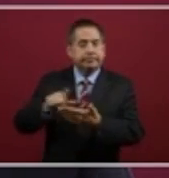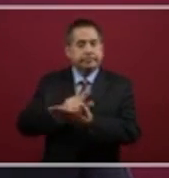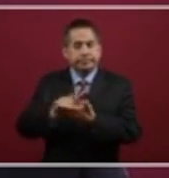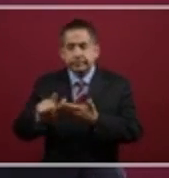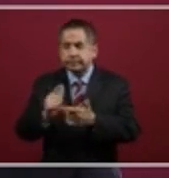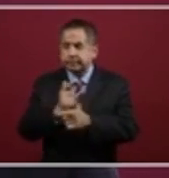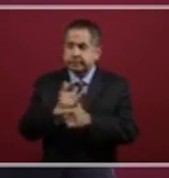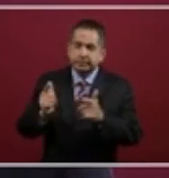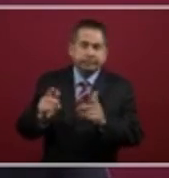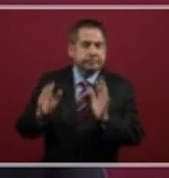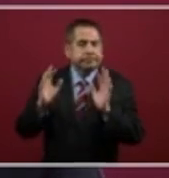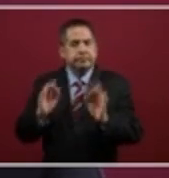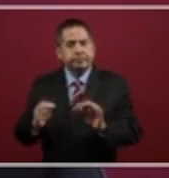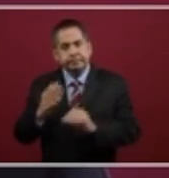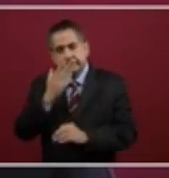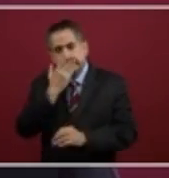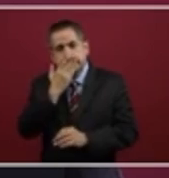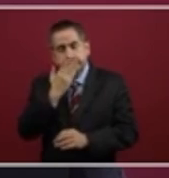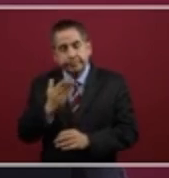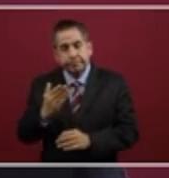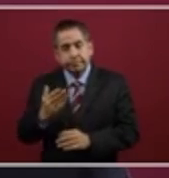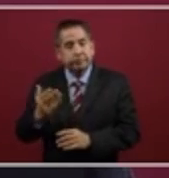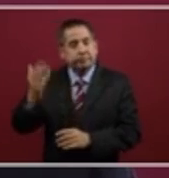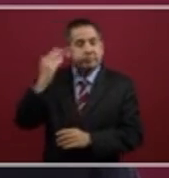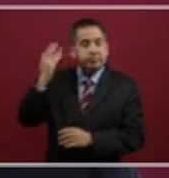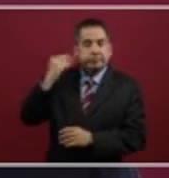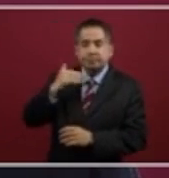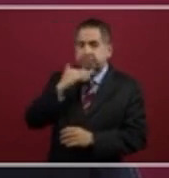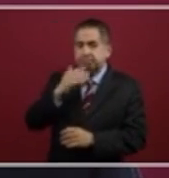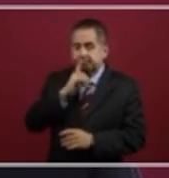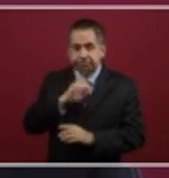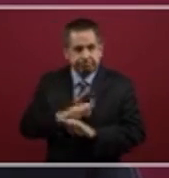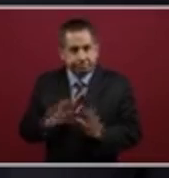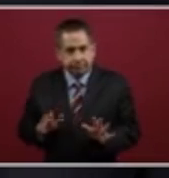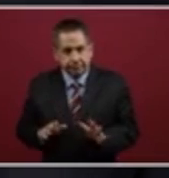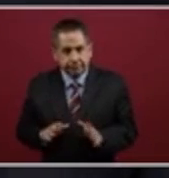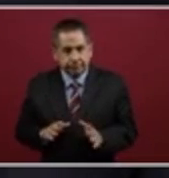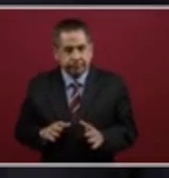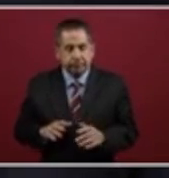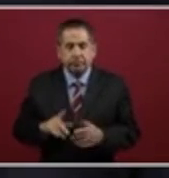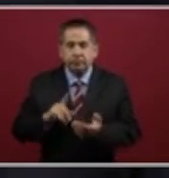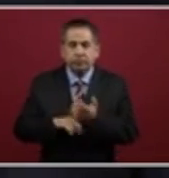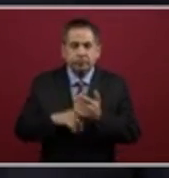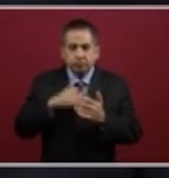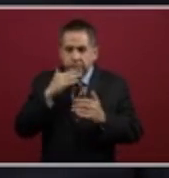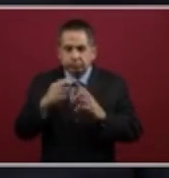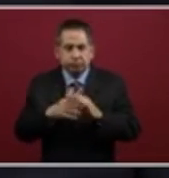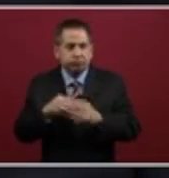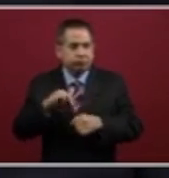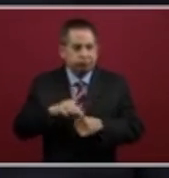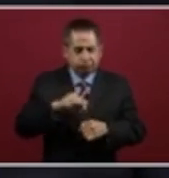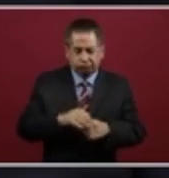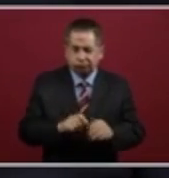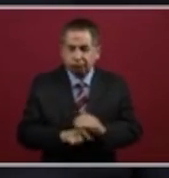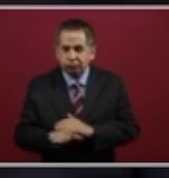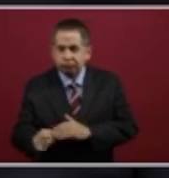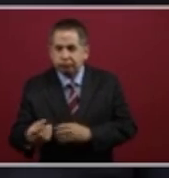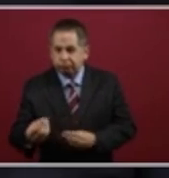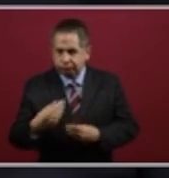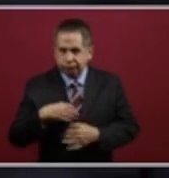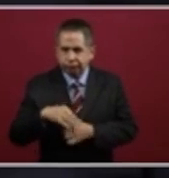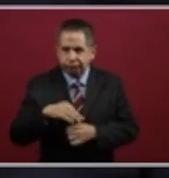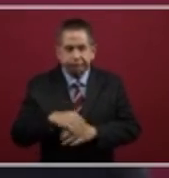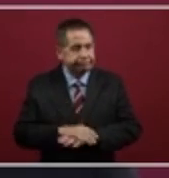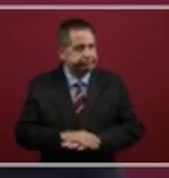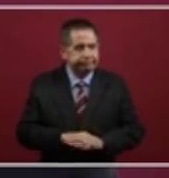se acabe lo que existía, esas prácticas de compra de voto,